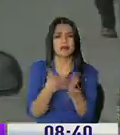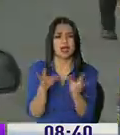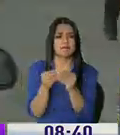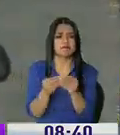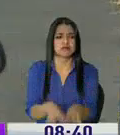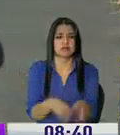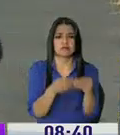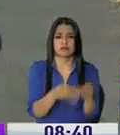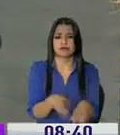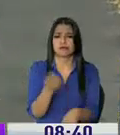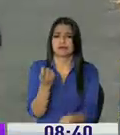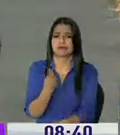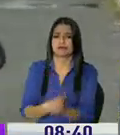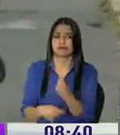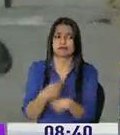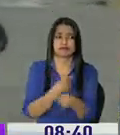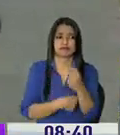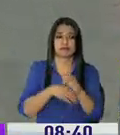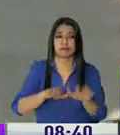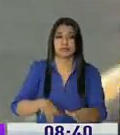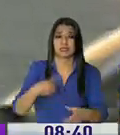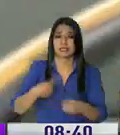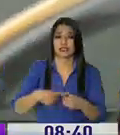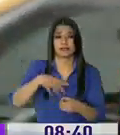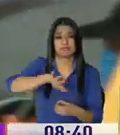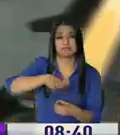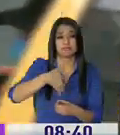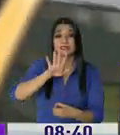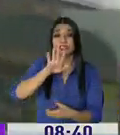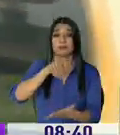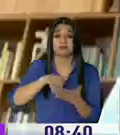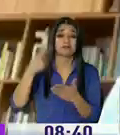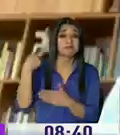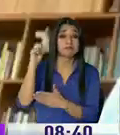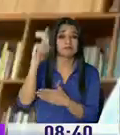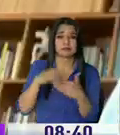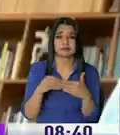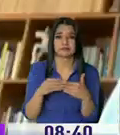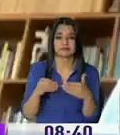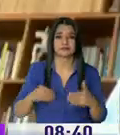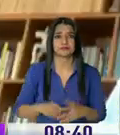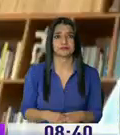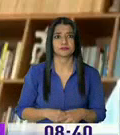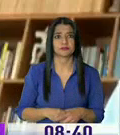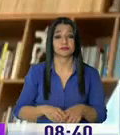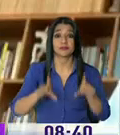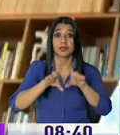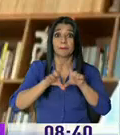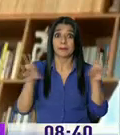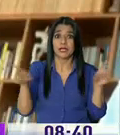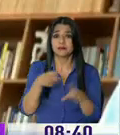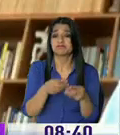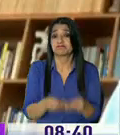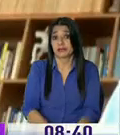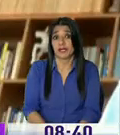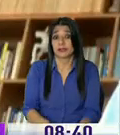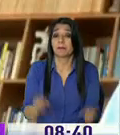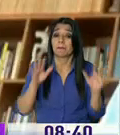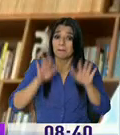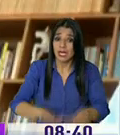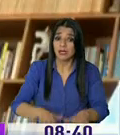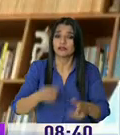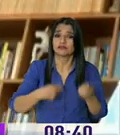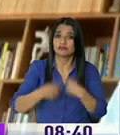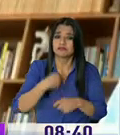en las ventas en la capital superior a los 5,000 millones de dólares. Para las empresas representa más pérdidas, menos comercio,